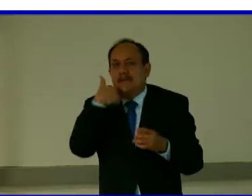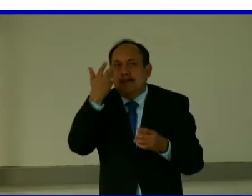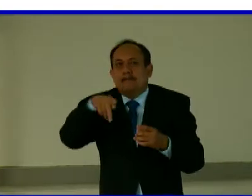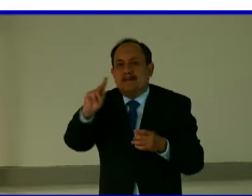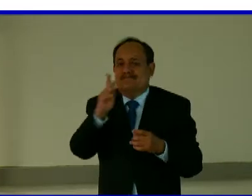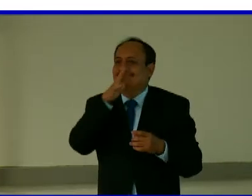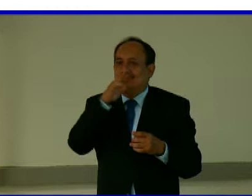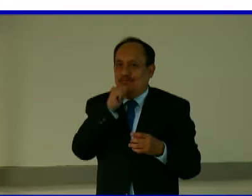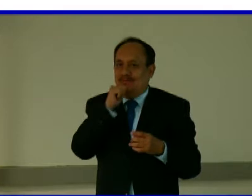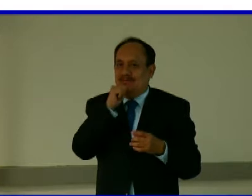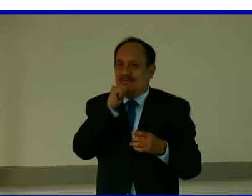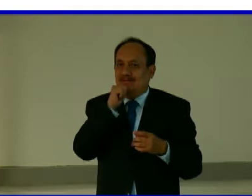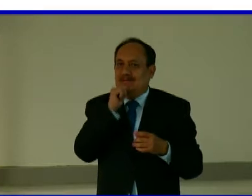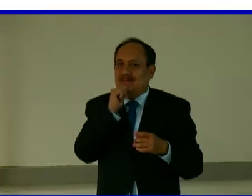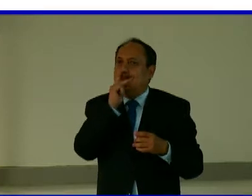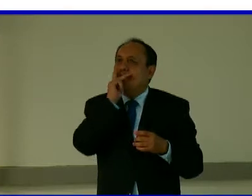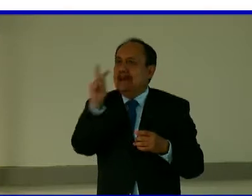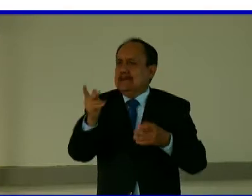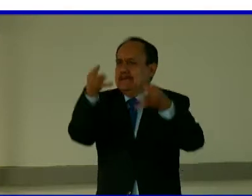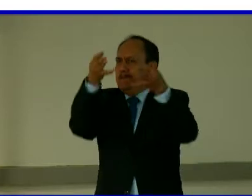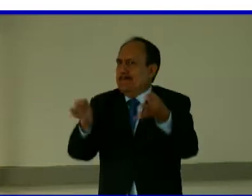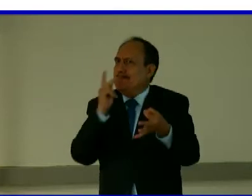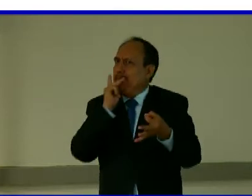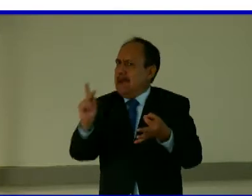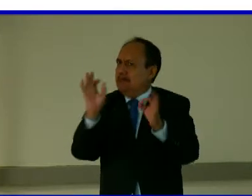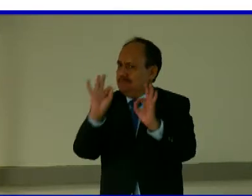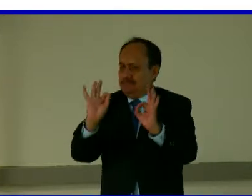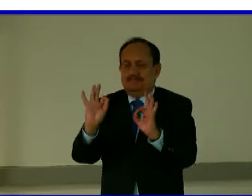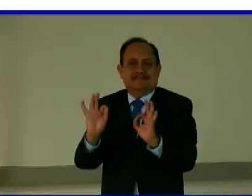pueden hablar con precisión.